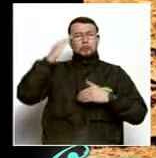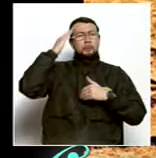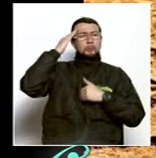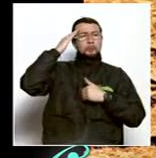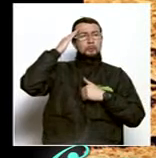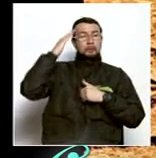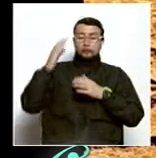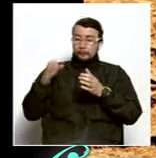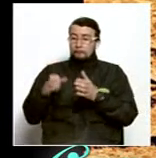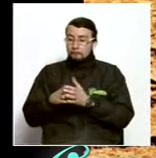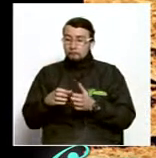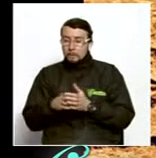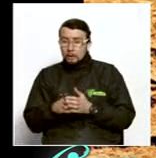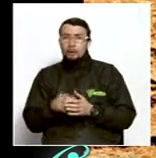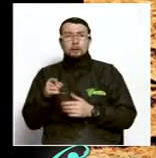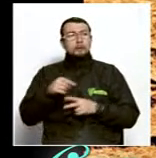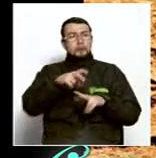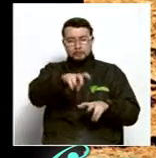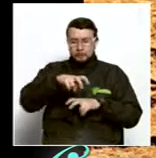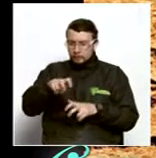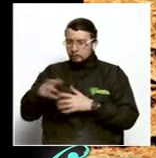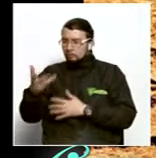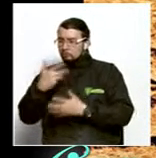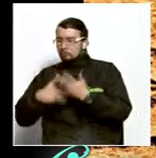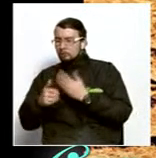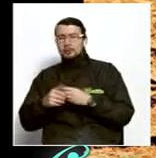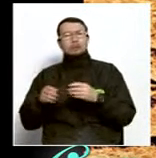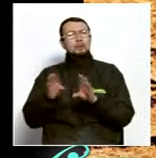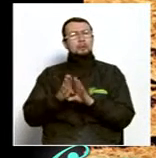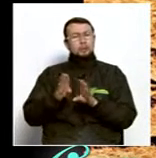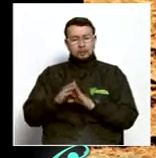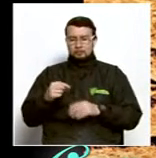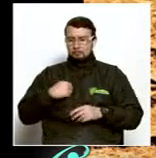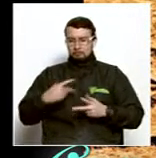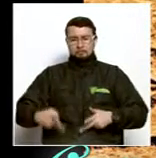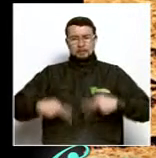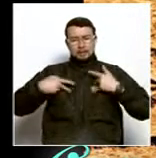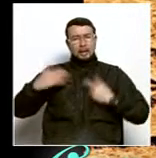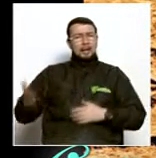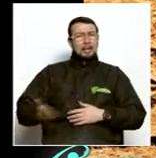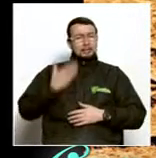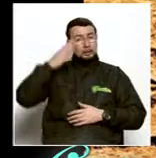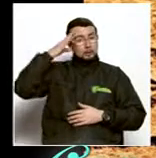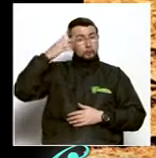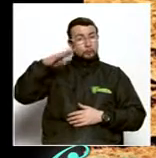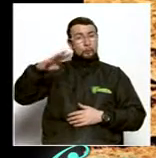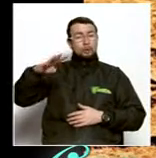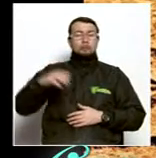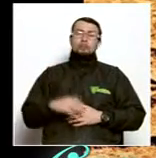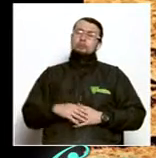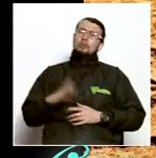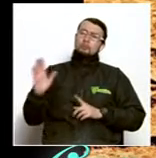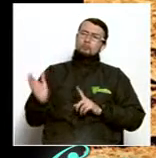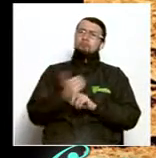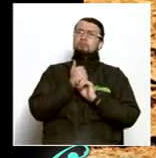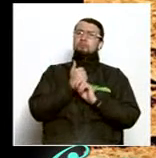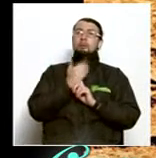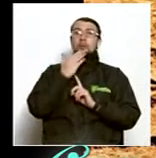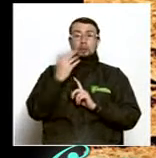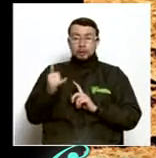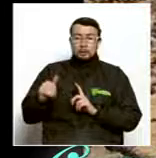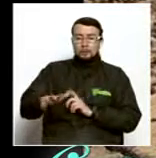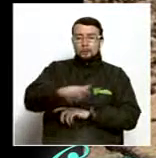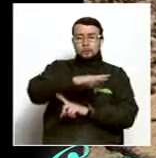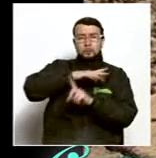agroecológico, que es más un movimiento y una filosofía de vida, hemos identificado que más allá de una crisis